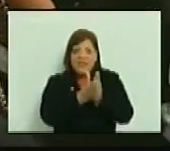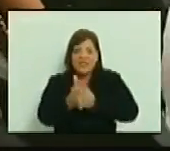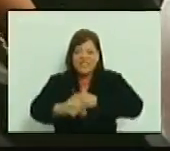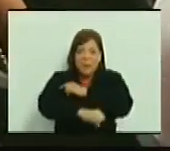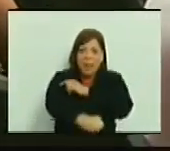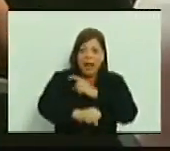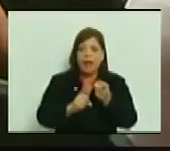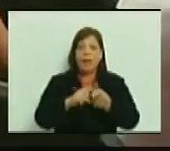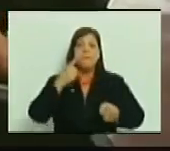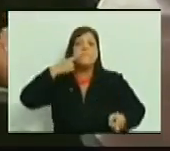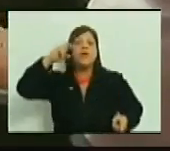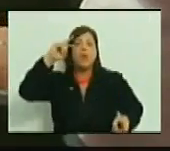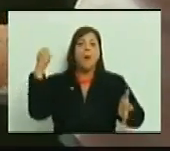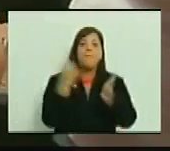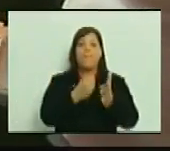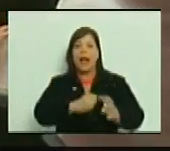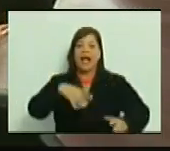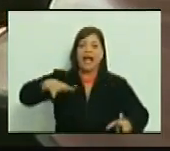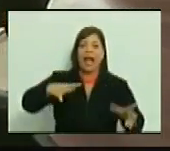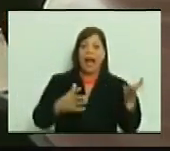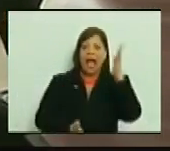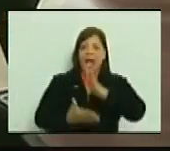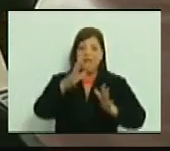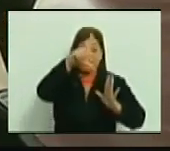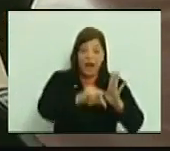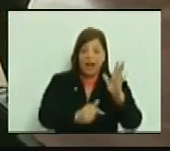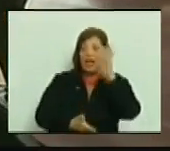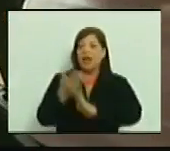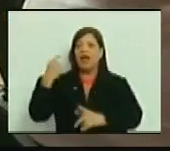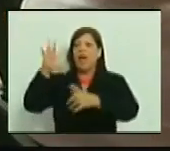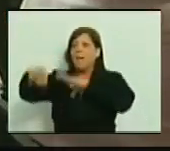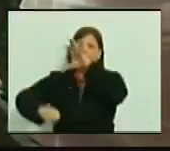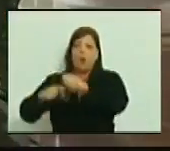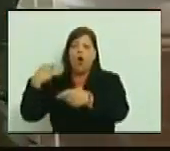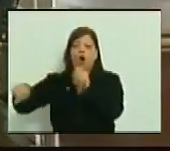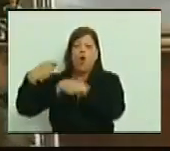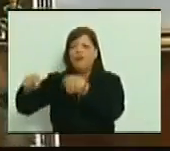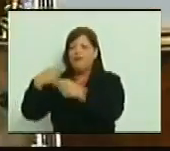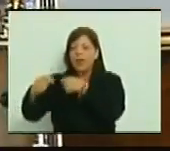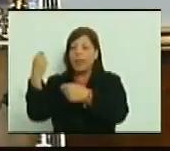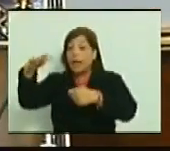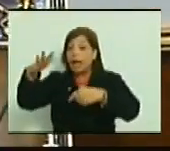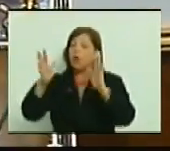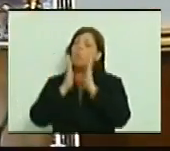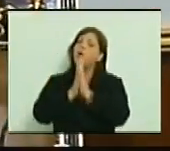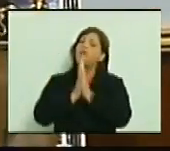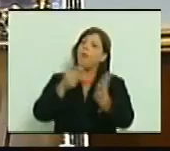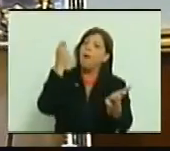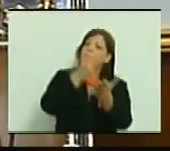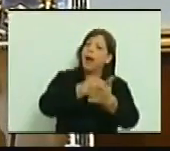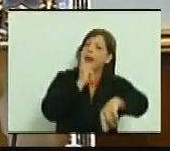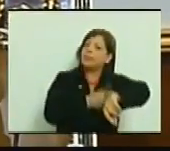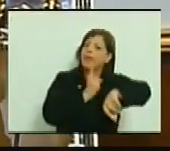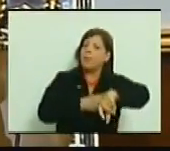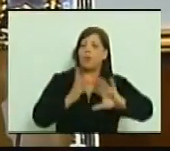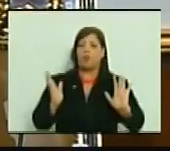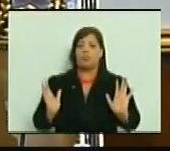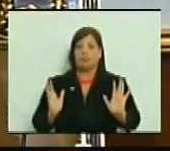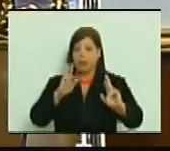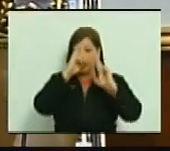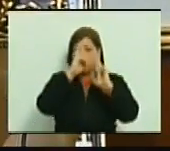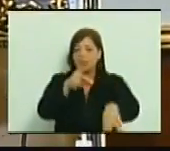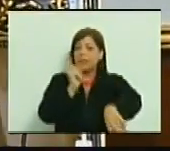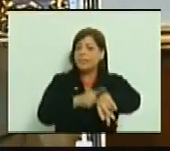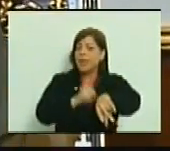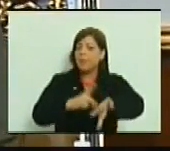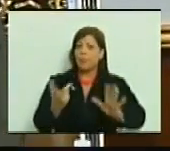encarece a nosotros y le encarece al pueblo. Entonces tenemos que garantizar el pago al día y